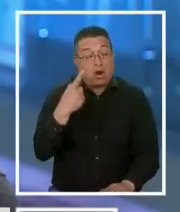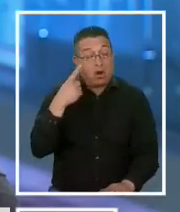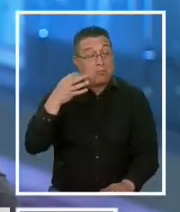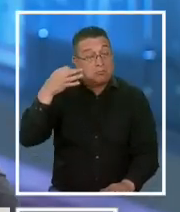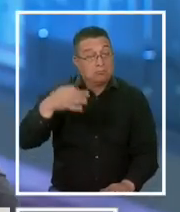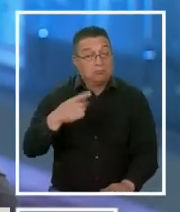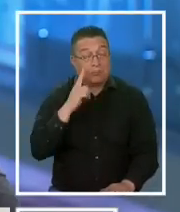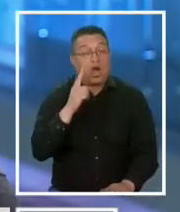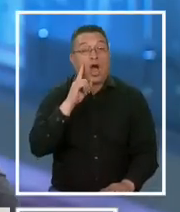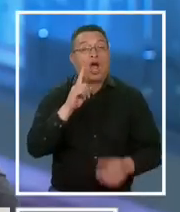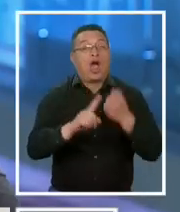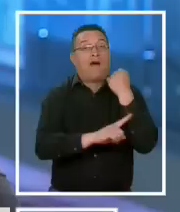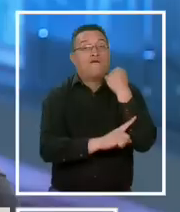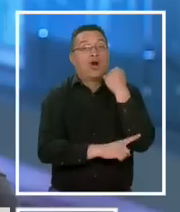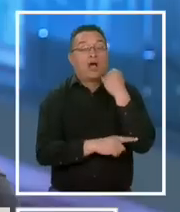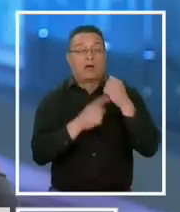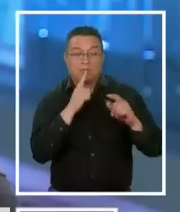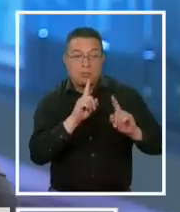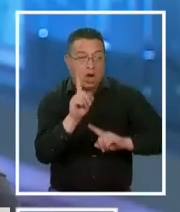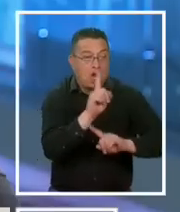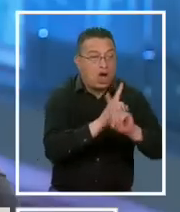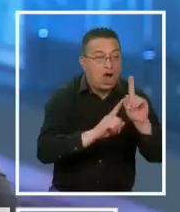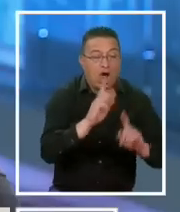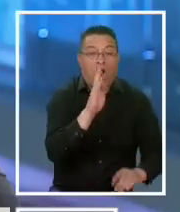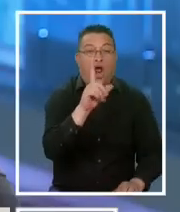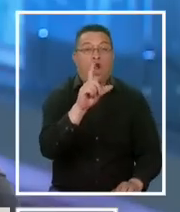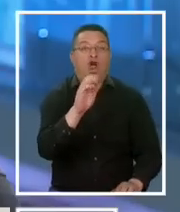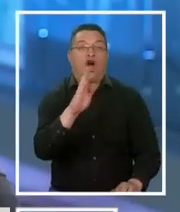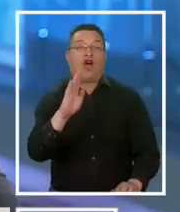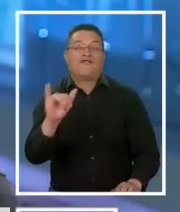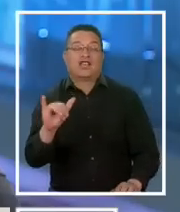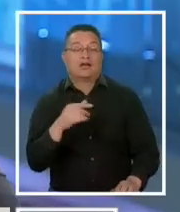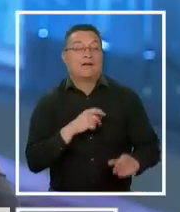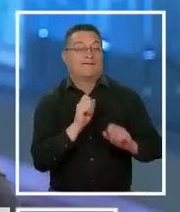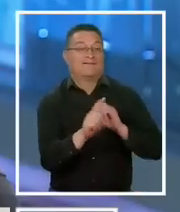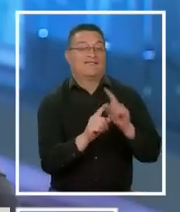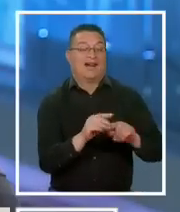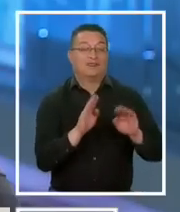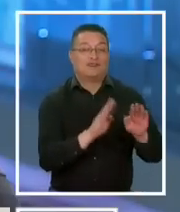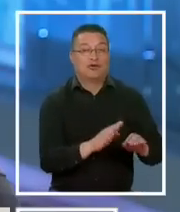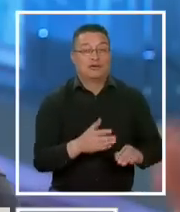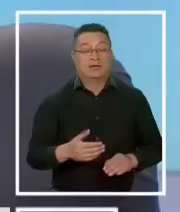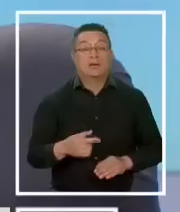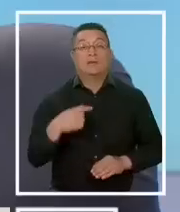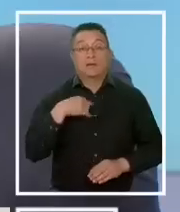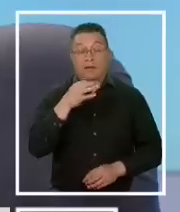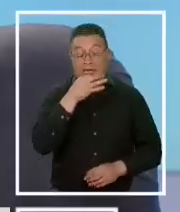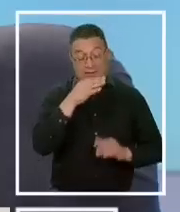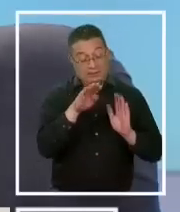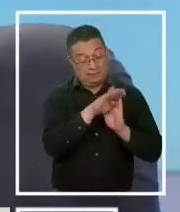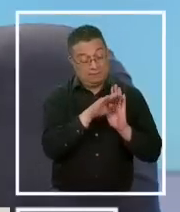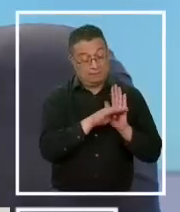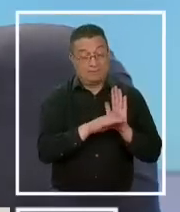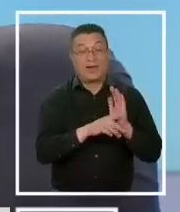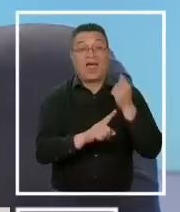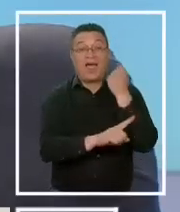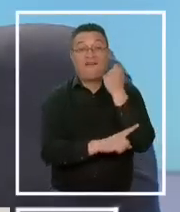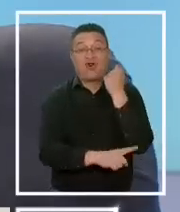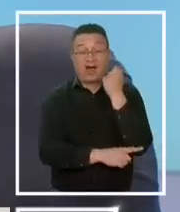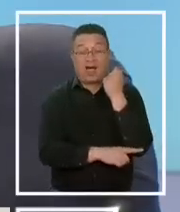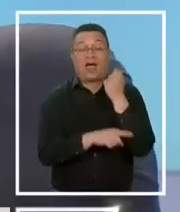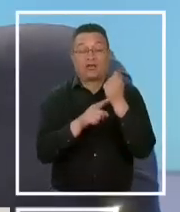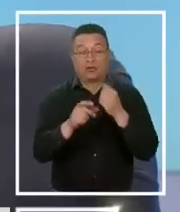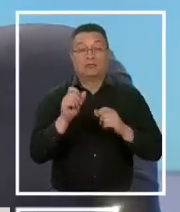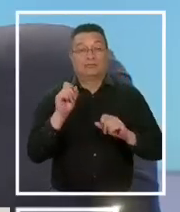habido abogados haciendo lobby no conozco la verdad algún abogado que haya hecho el Hoy por mí ya se lo digo porque por ejemplo en la lista de abogados que